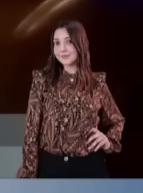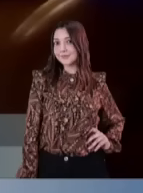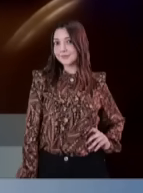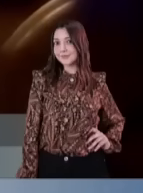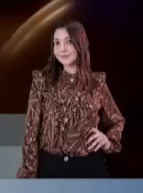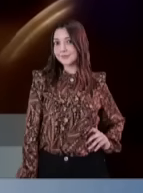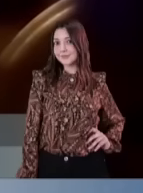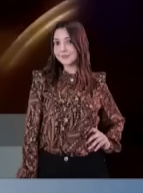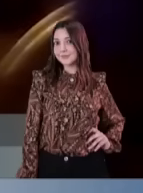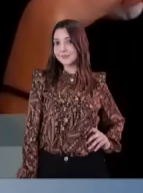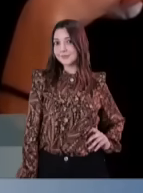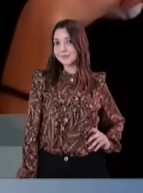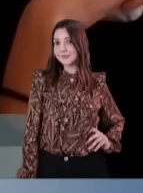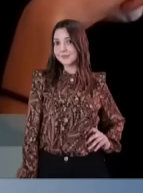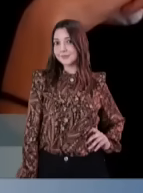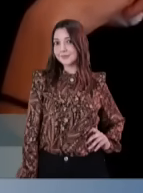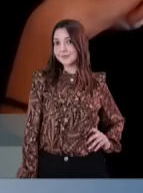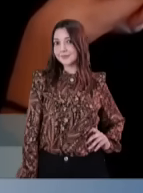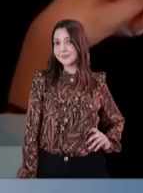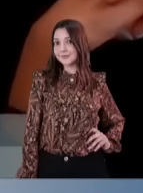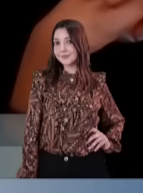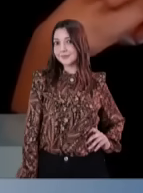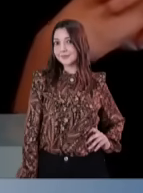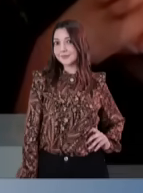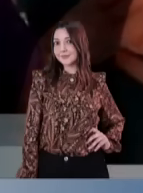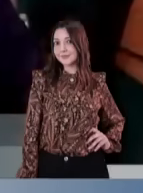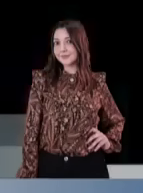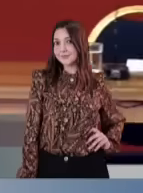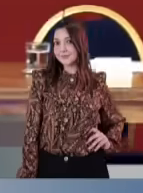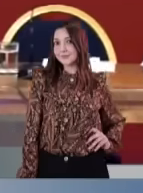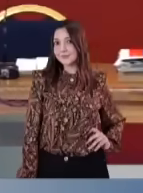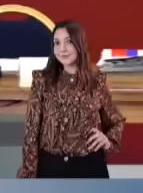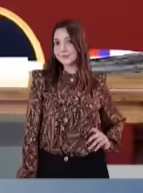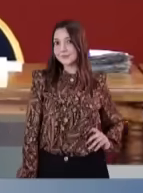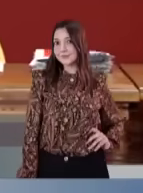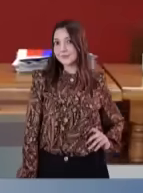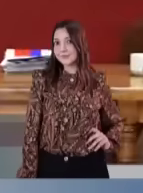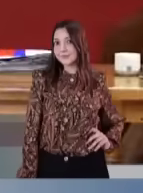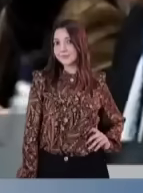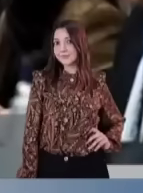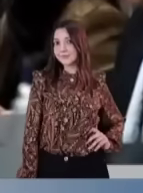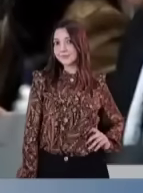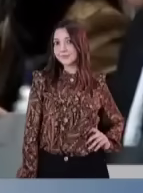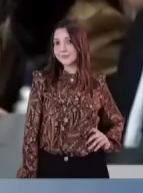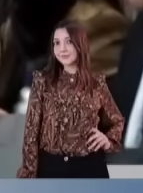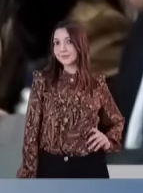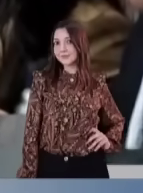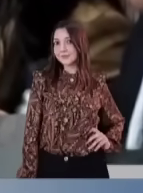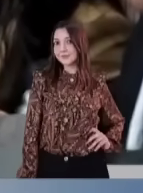Ya, yo creo que aquí hay muchas cosas. Vamos, ¿quién suena para vocero o vocera?